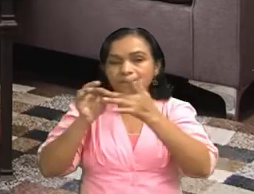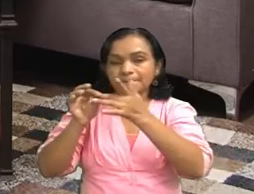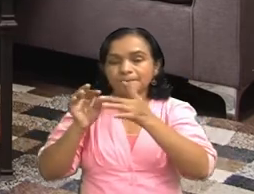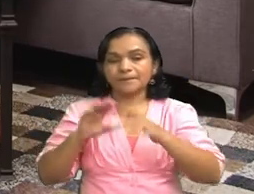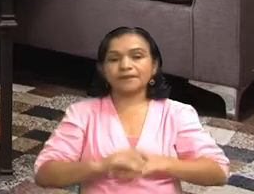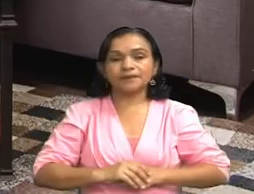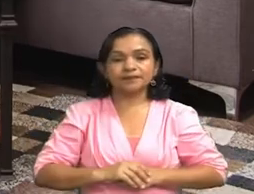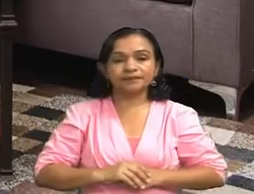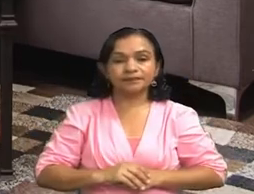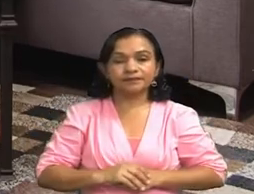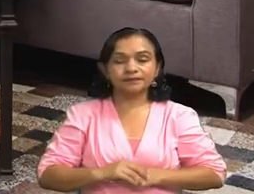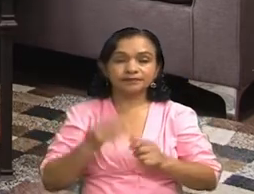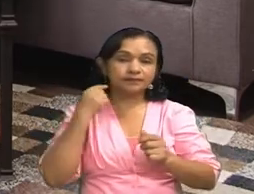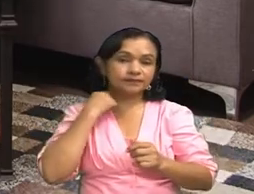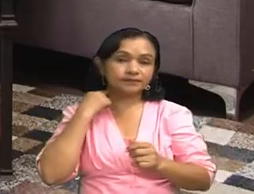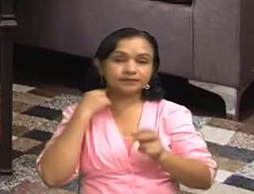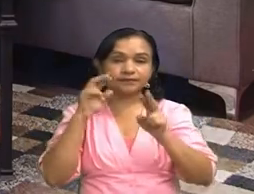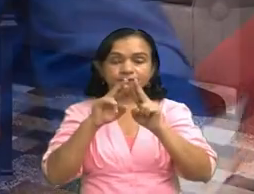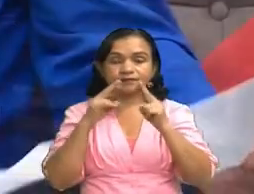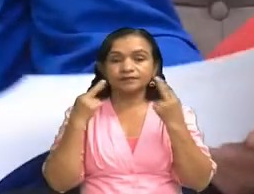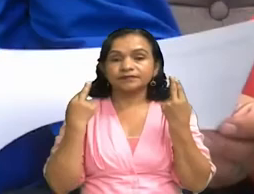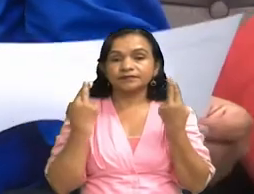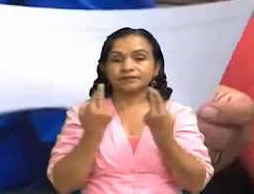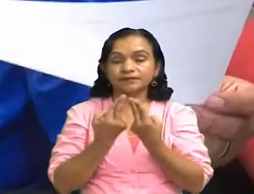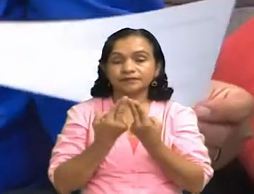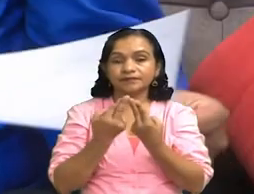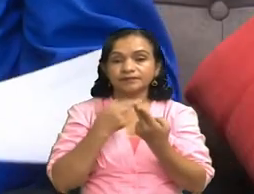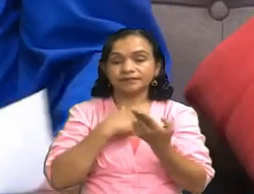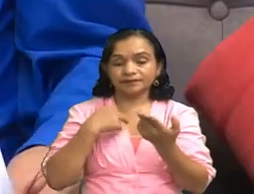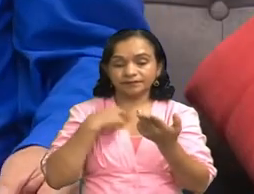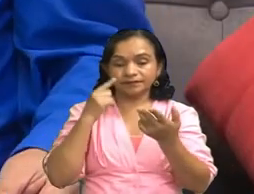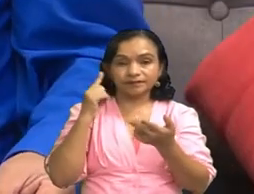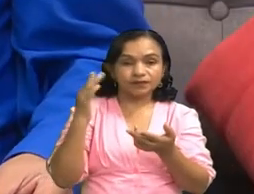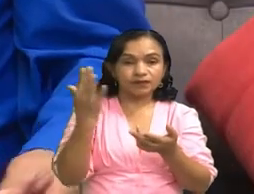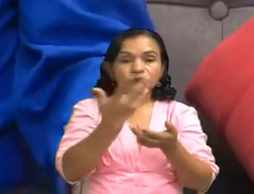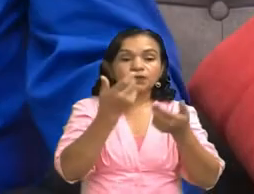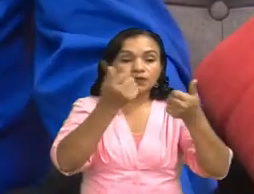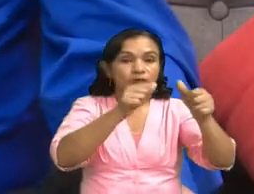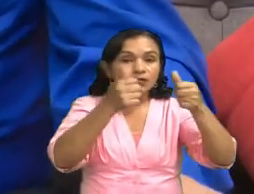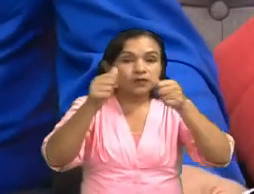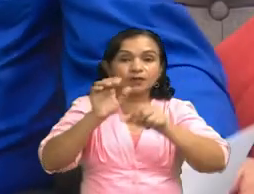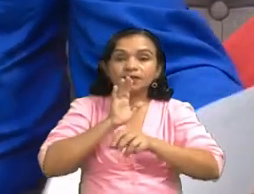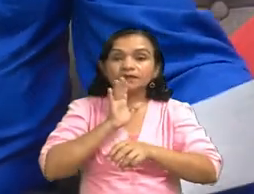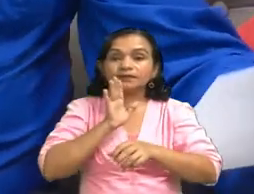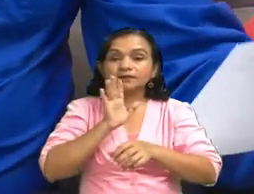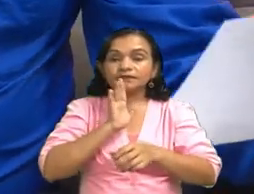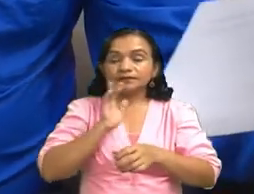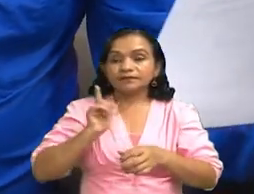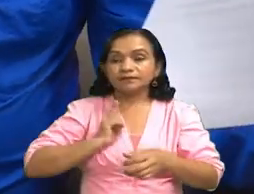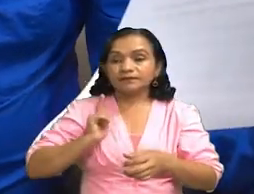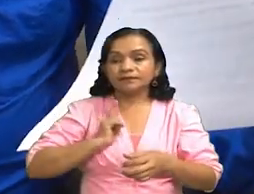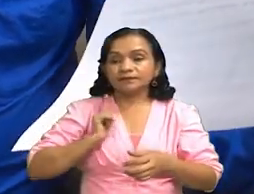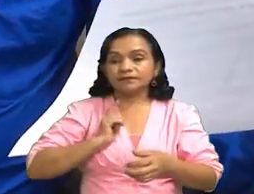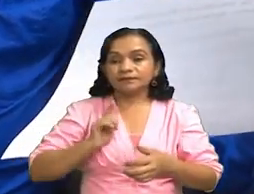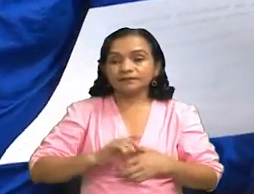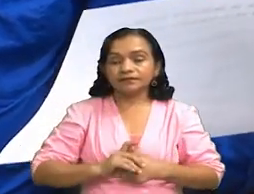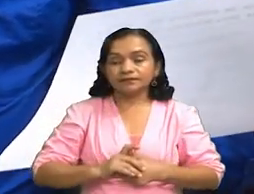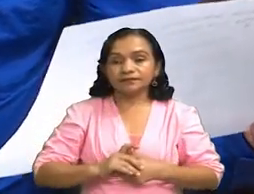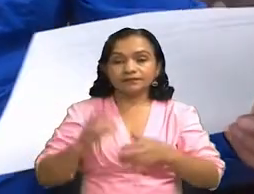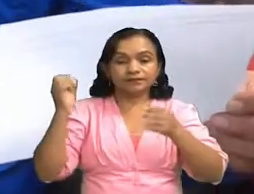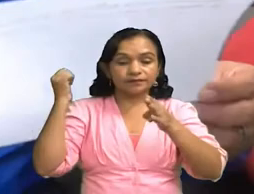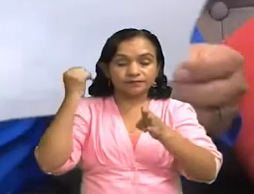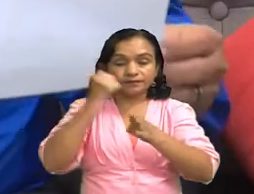vez que nos reunimos hacemos todo eso y tenemos que ese